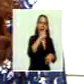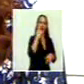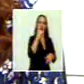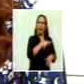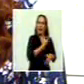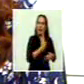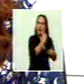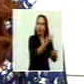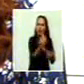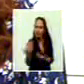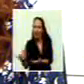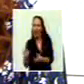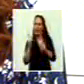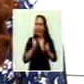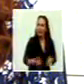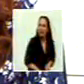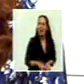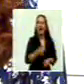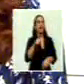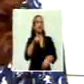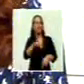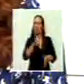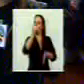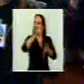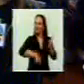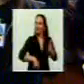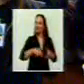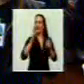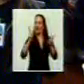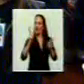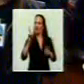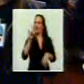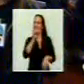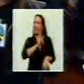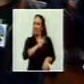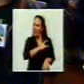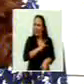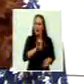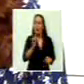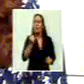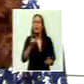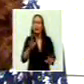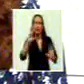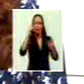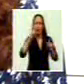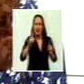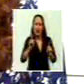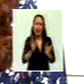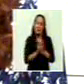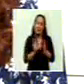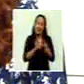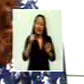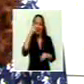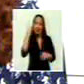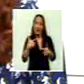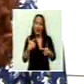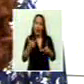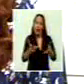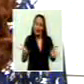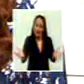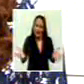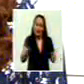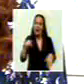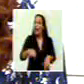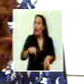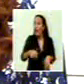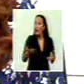por primera vez para los docentes universitarios, también, un cachito, minutito, nadie se enoje porque utilice la cadena nacional por esto, hoy